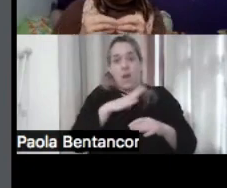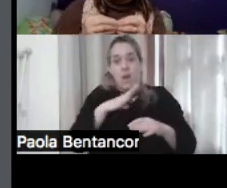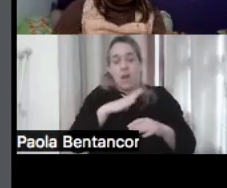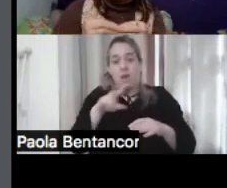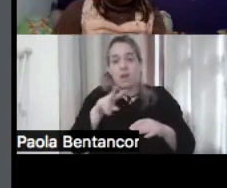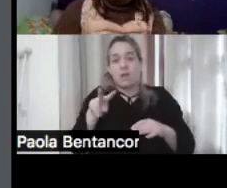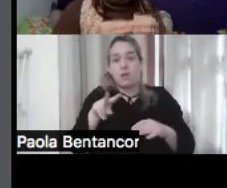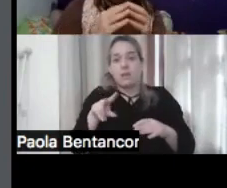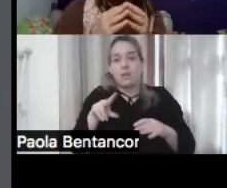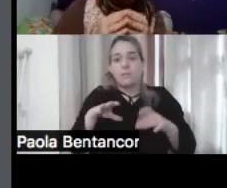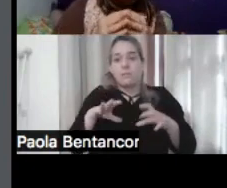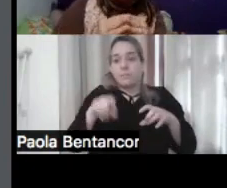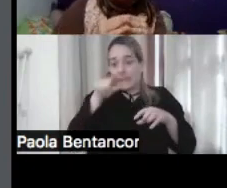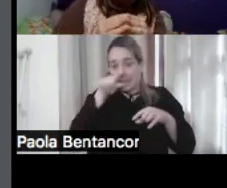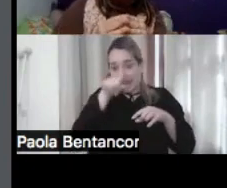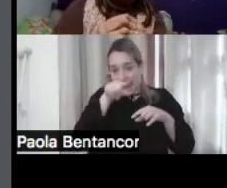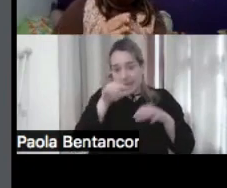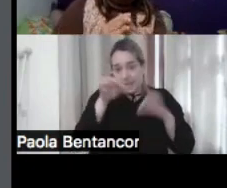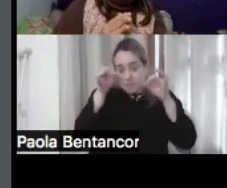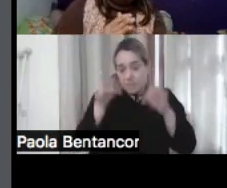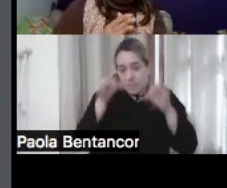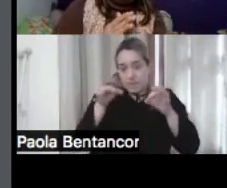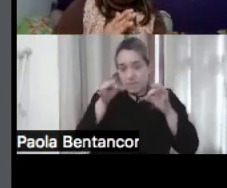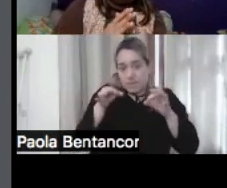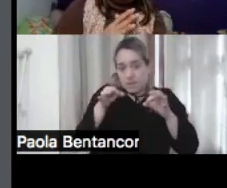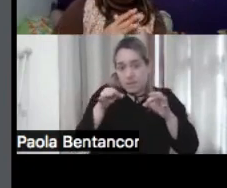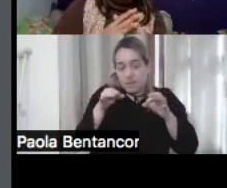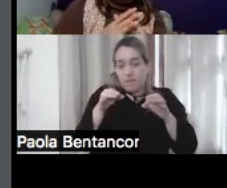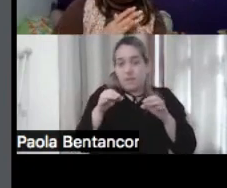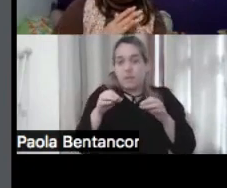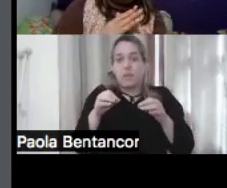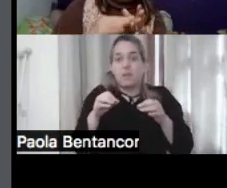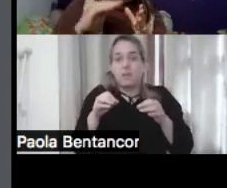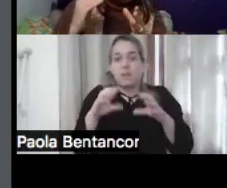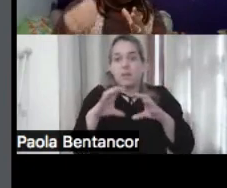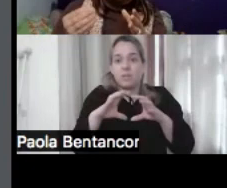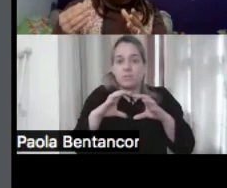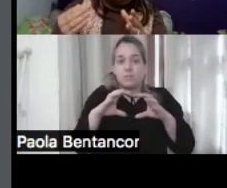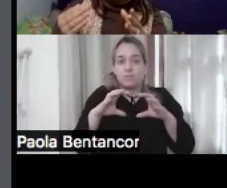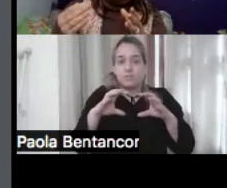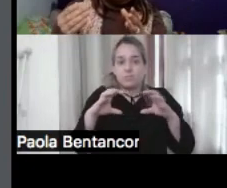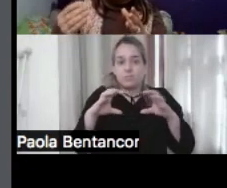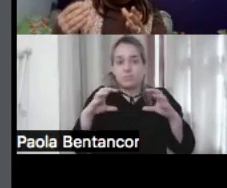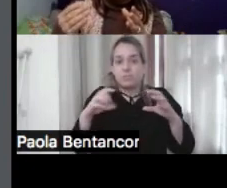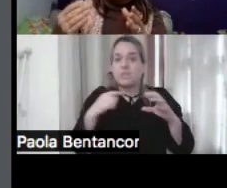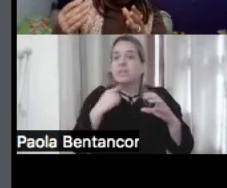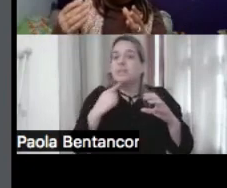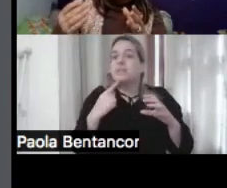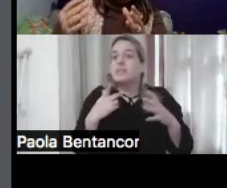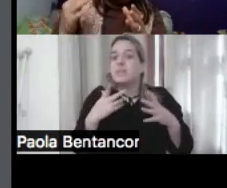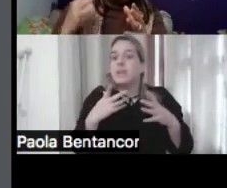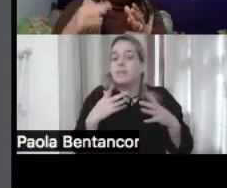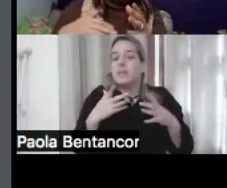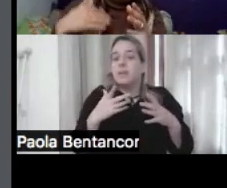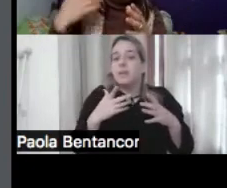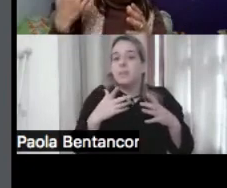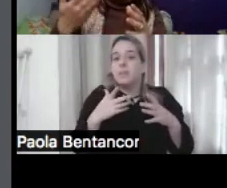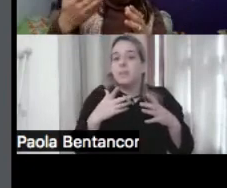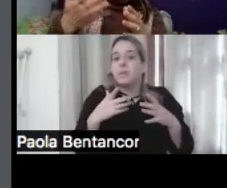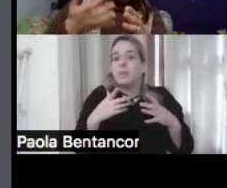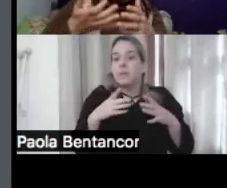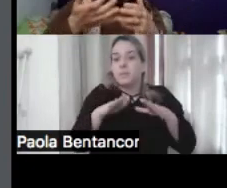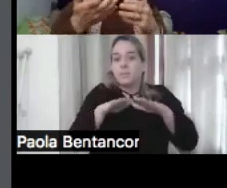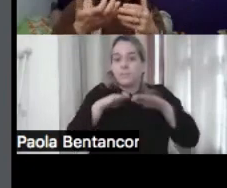amamantar se diseñó específicamente para esta mujer, con la funcionalidad que tenían sus miembros superiores,